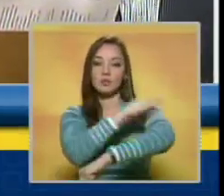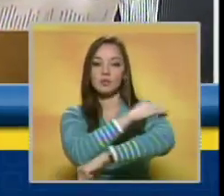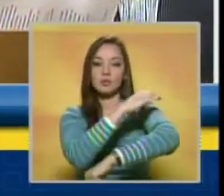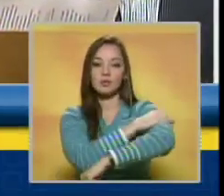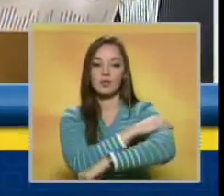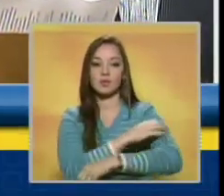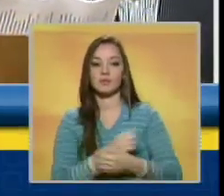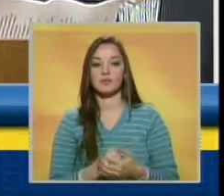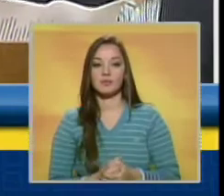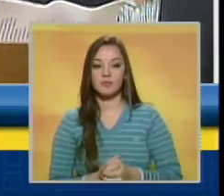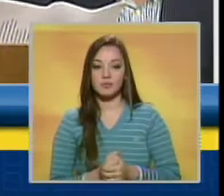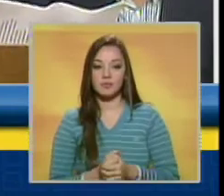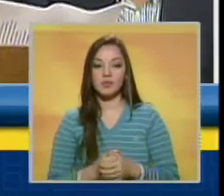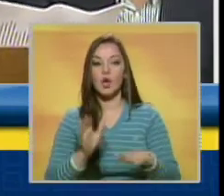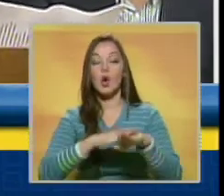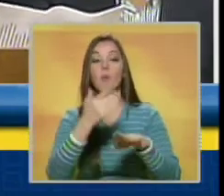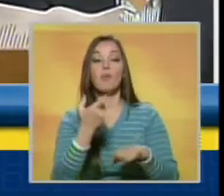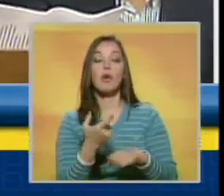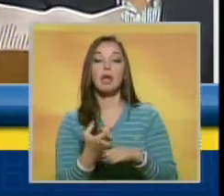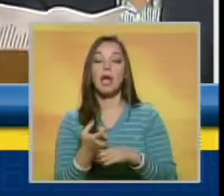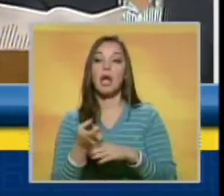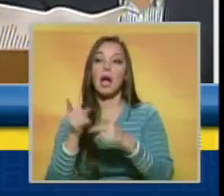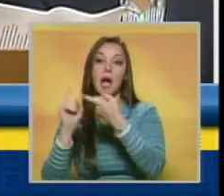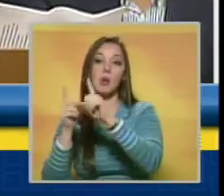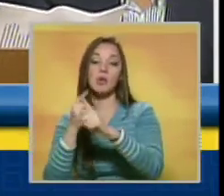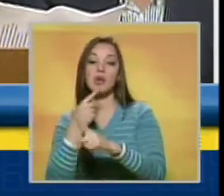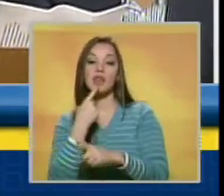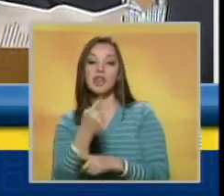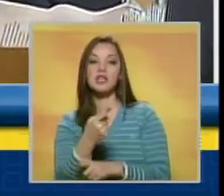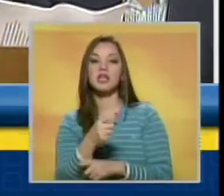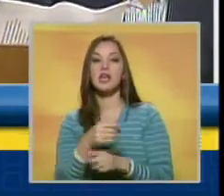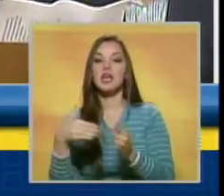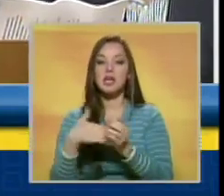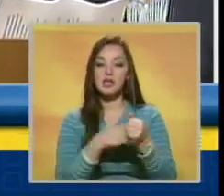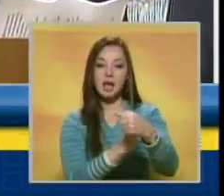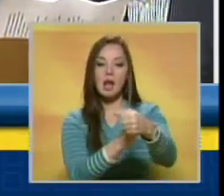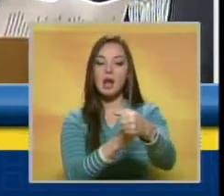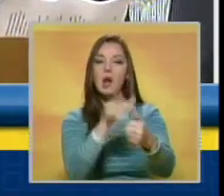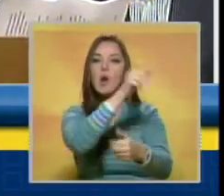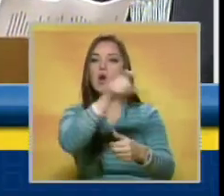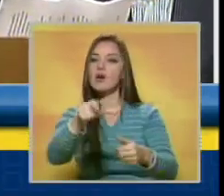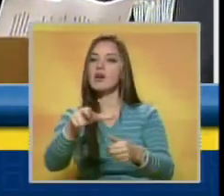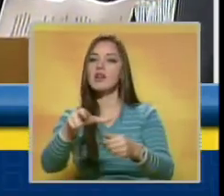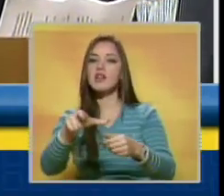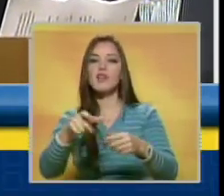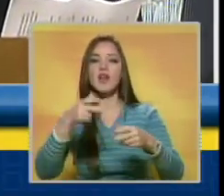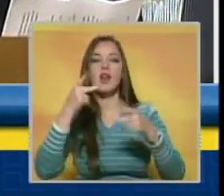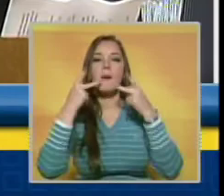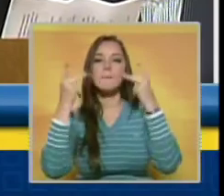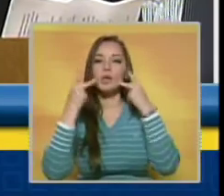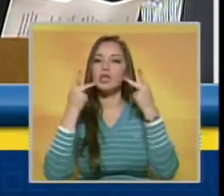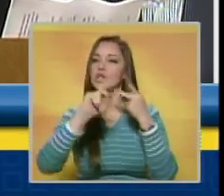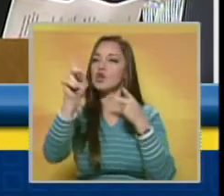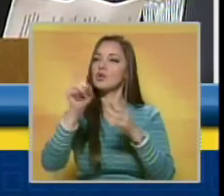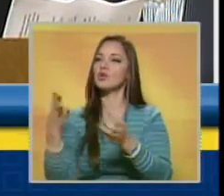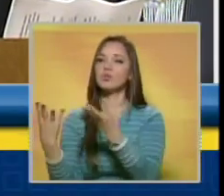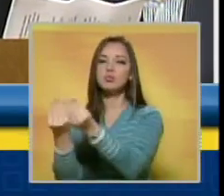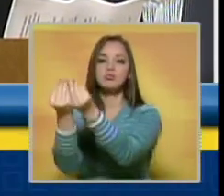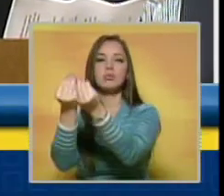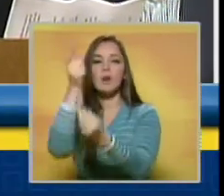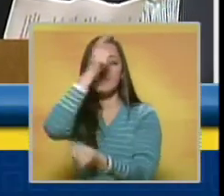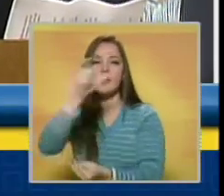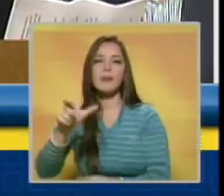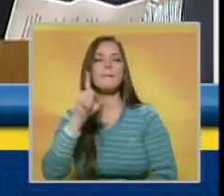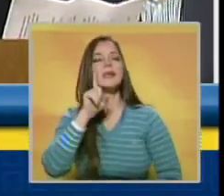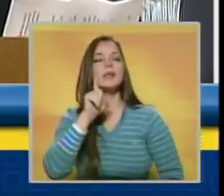es verdad que los líderes populares no estén acompañando al pueblo. Nuestros líderes sociales y